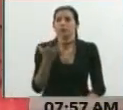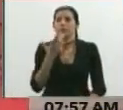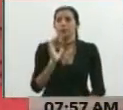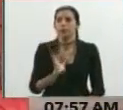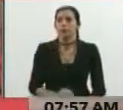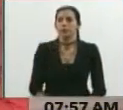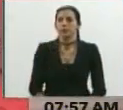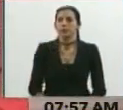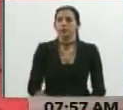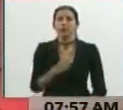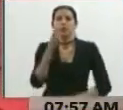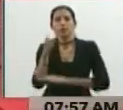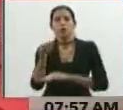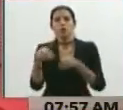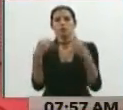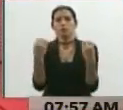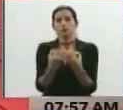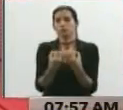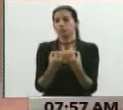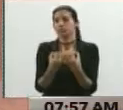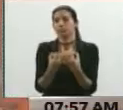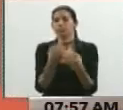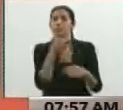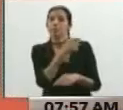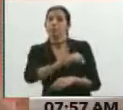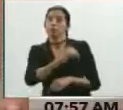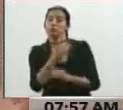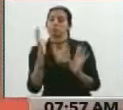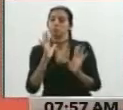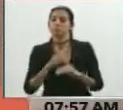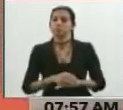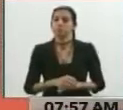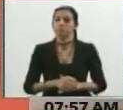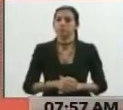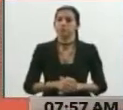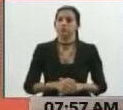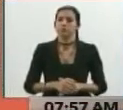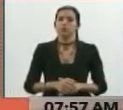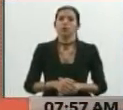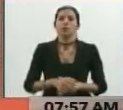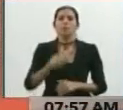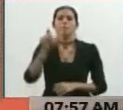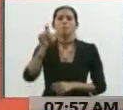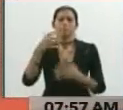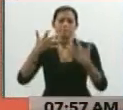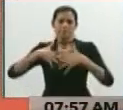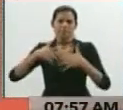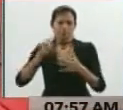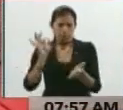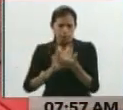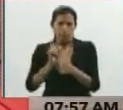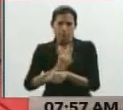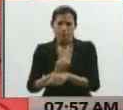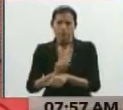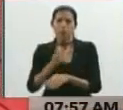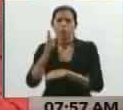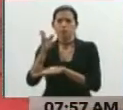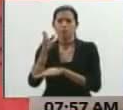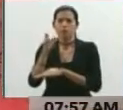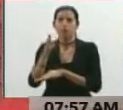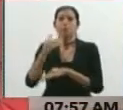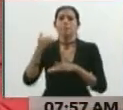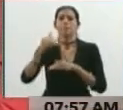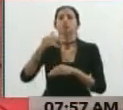tiene que acudir a los organismos correspondientes a las personas jurídicas en el proceso es rápido muy rápido muy rápido ellos tienen pueden acudir al piso 3 de la torre